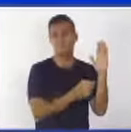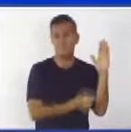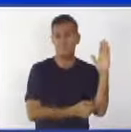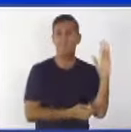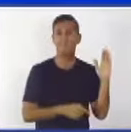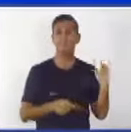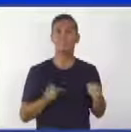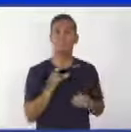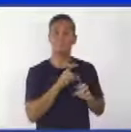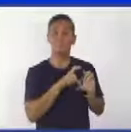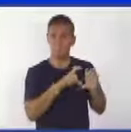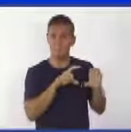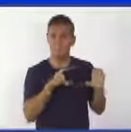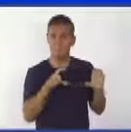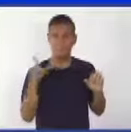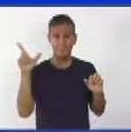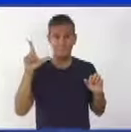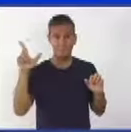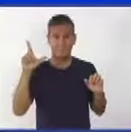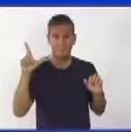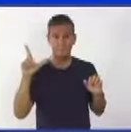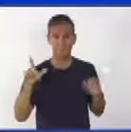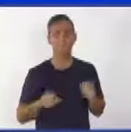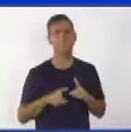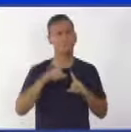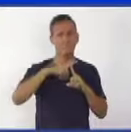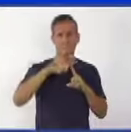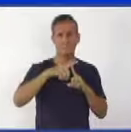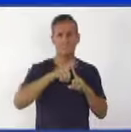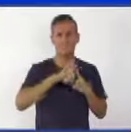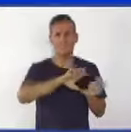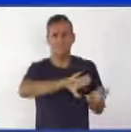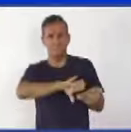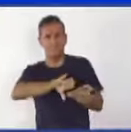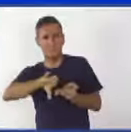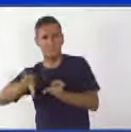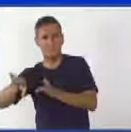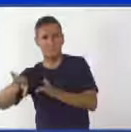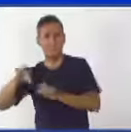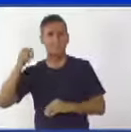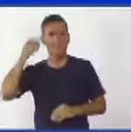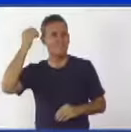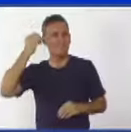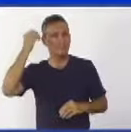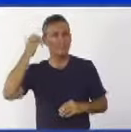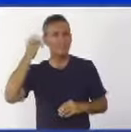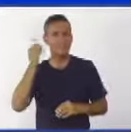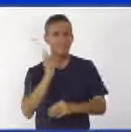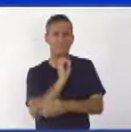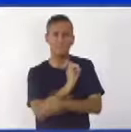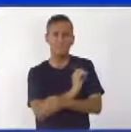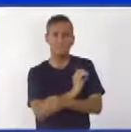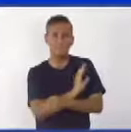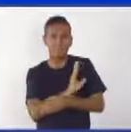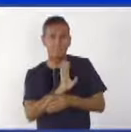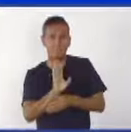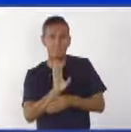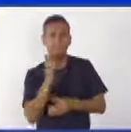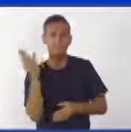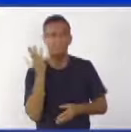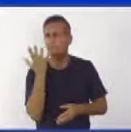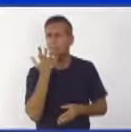quedar en teoría vamos a la práctica al análisis de una obra de una obra saben de kim